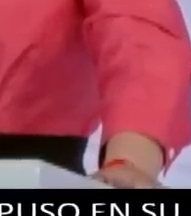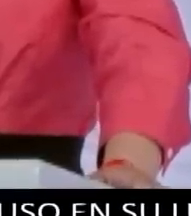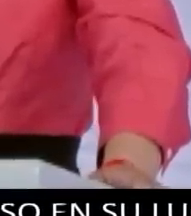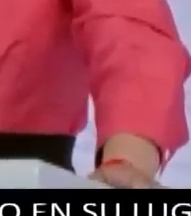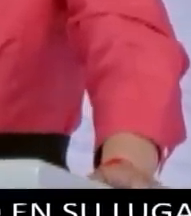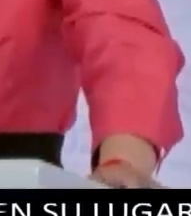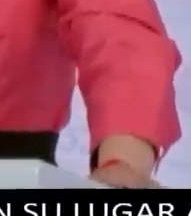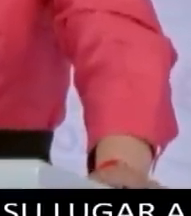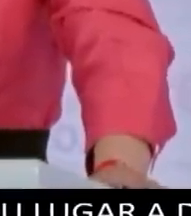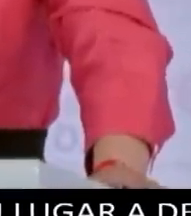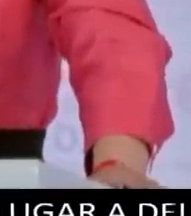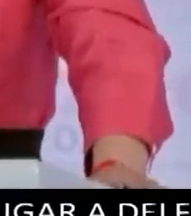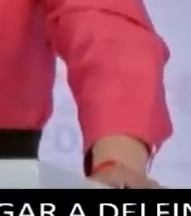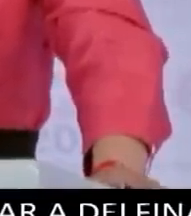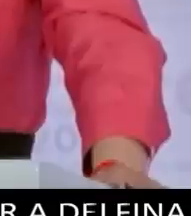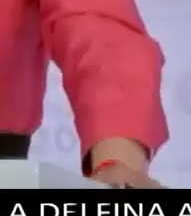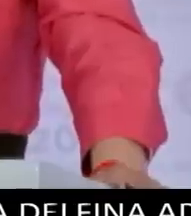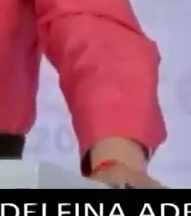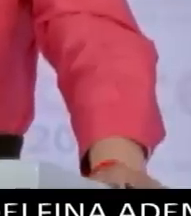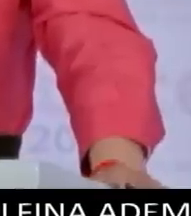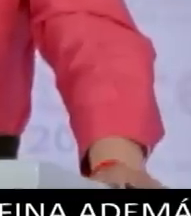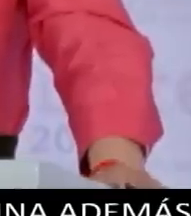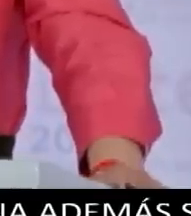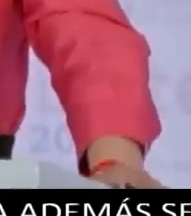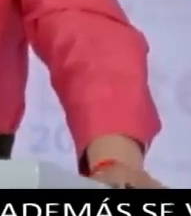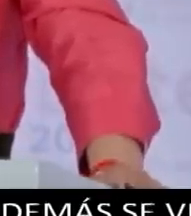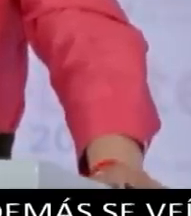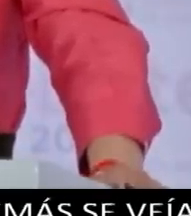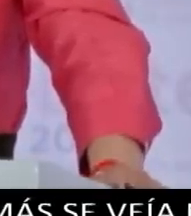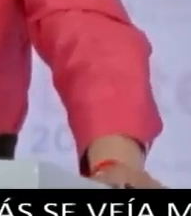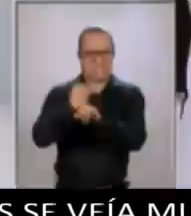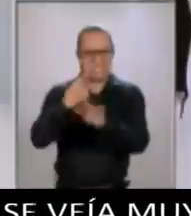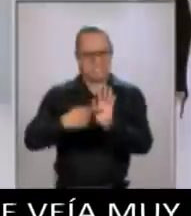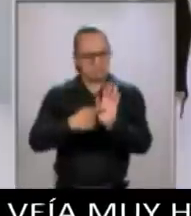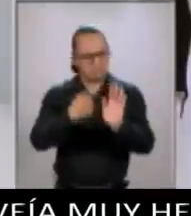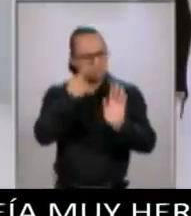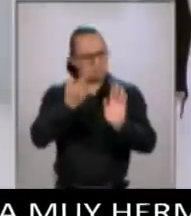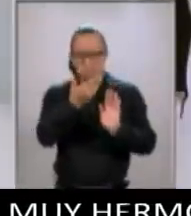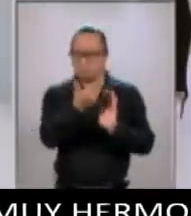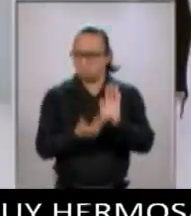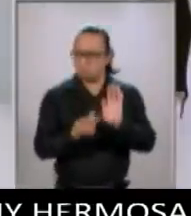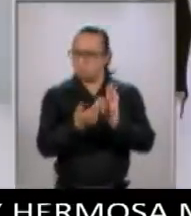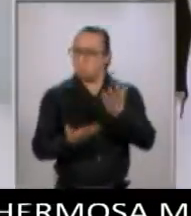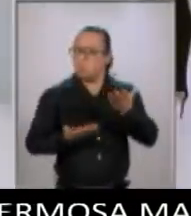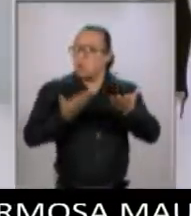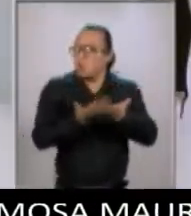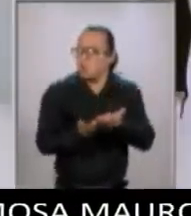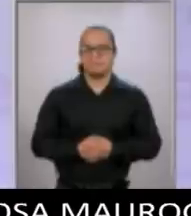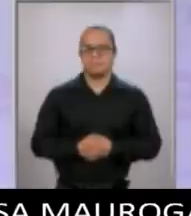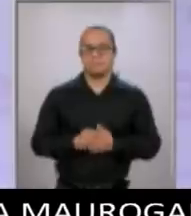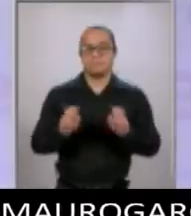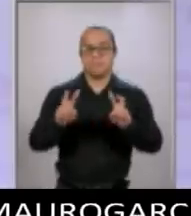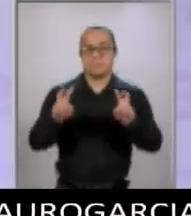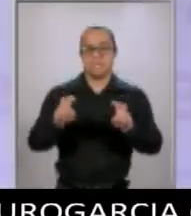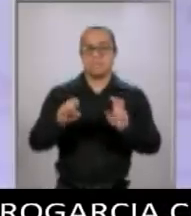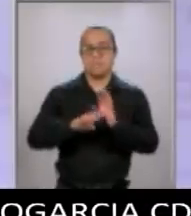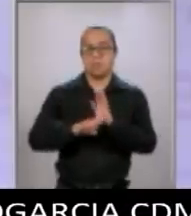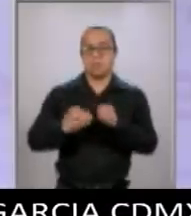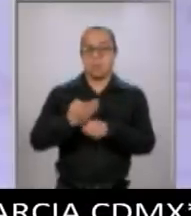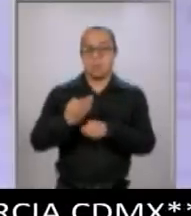me invitó después de que los partidos, los representantes de los partidos ante el